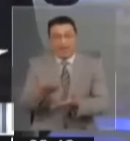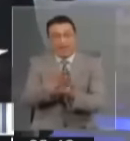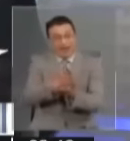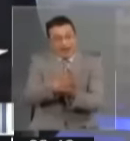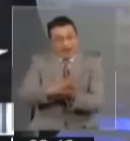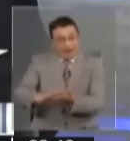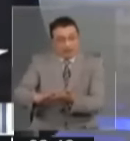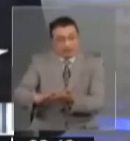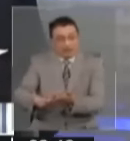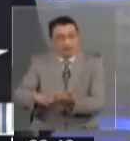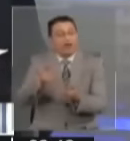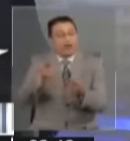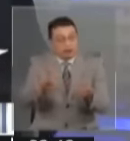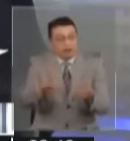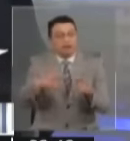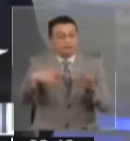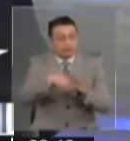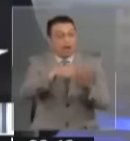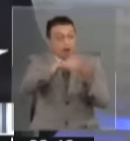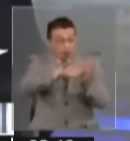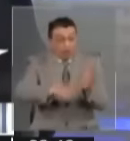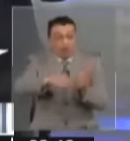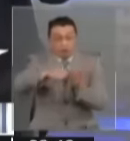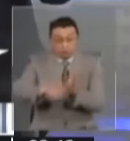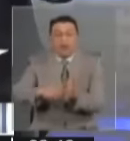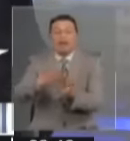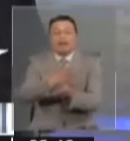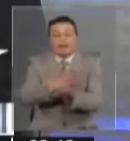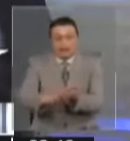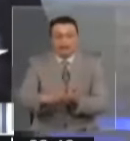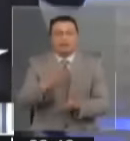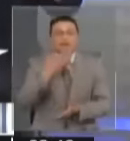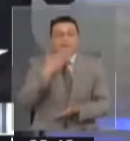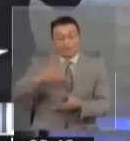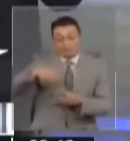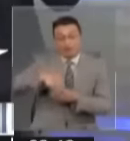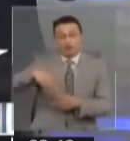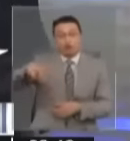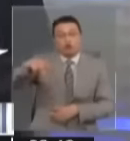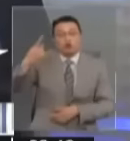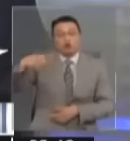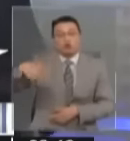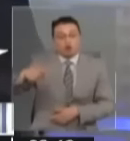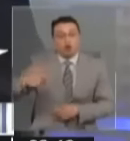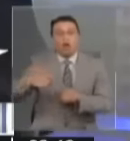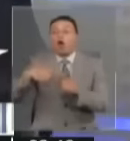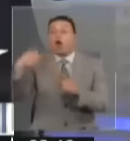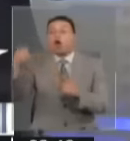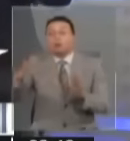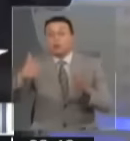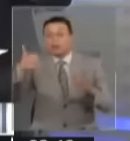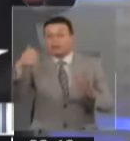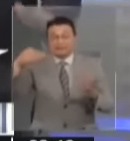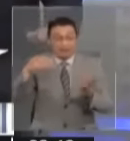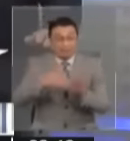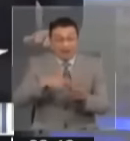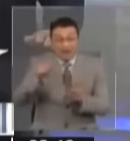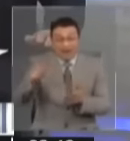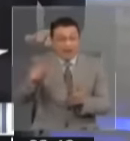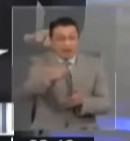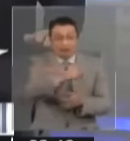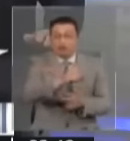gratuitamente, incluso intervenidos quirúrgicamente en forma gratis. Y el resto de la comunidad, más de 60.000 ñuñoínos que no